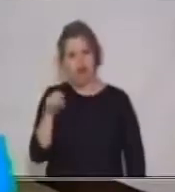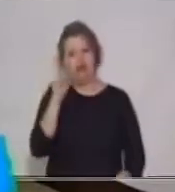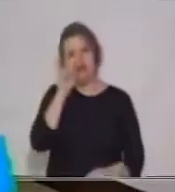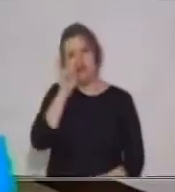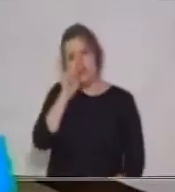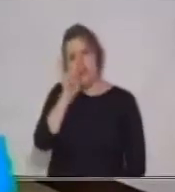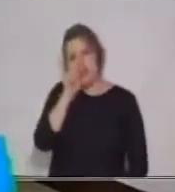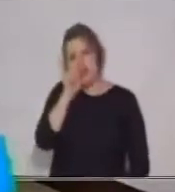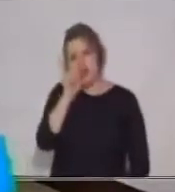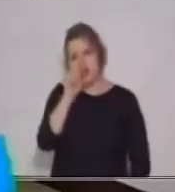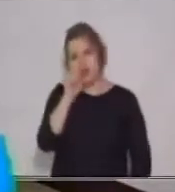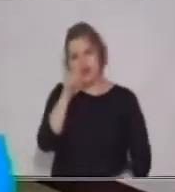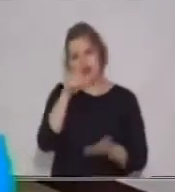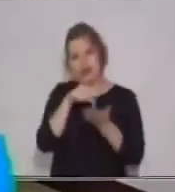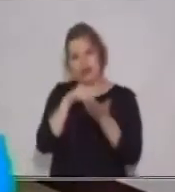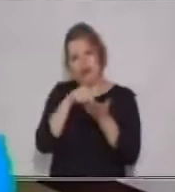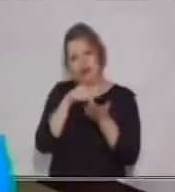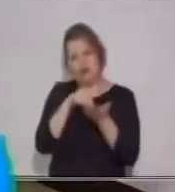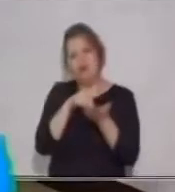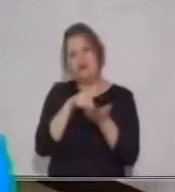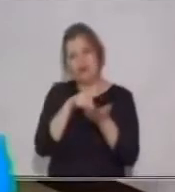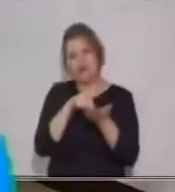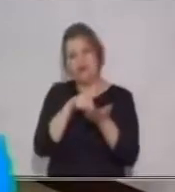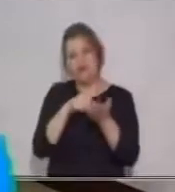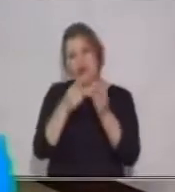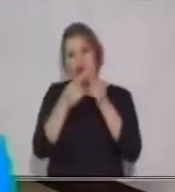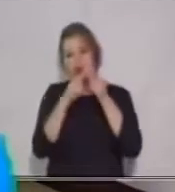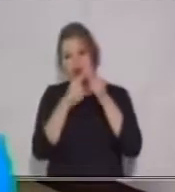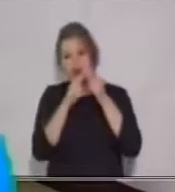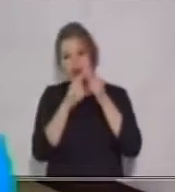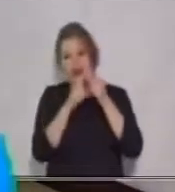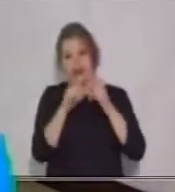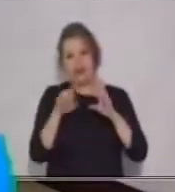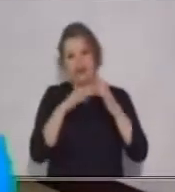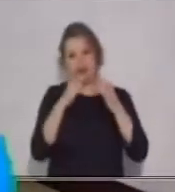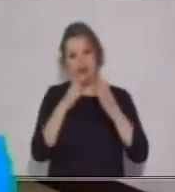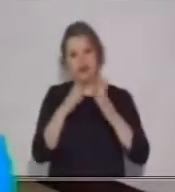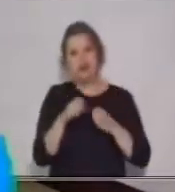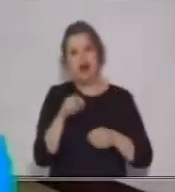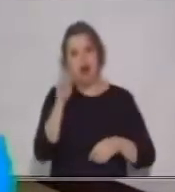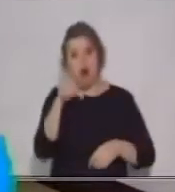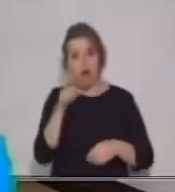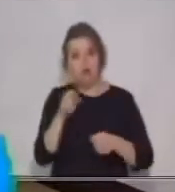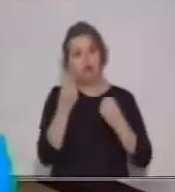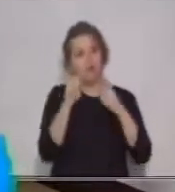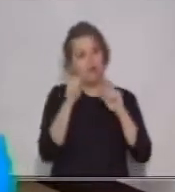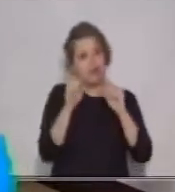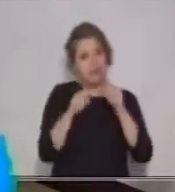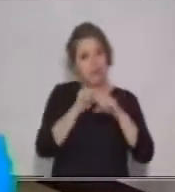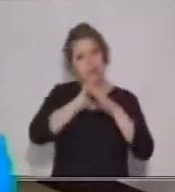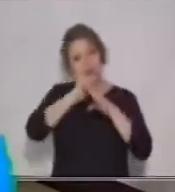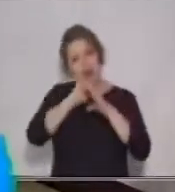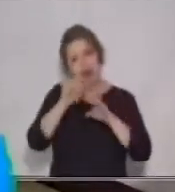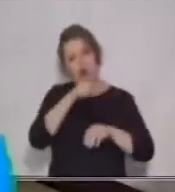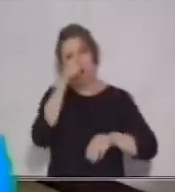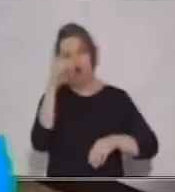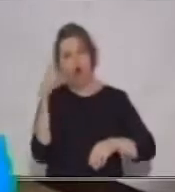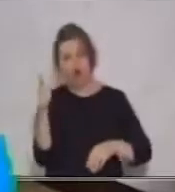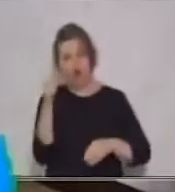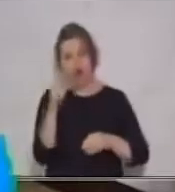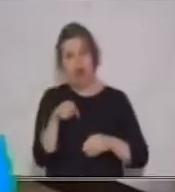vamos a ver una parábola que tiene centro fuera del origen. Y la